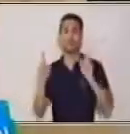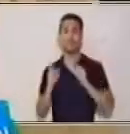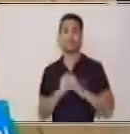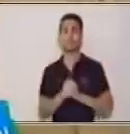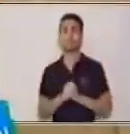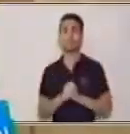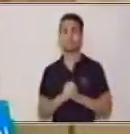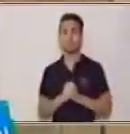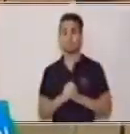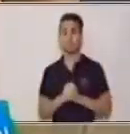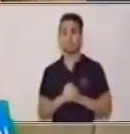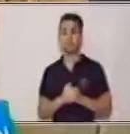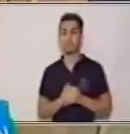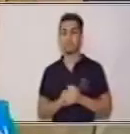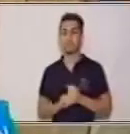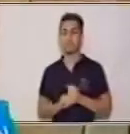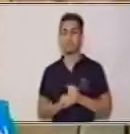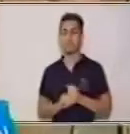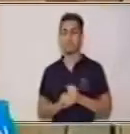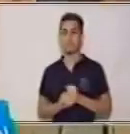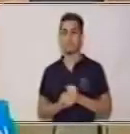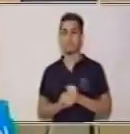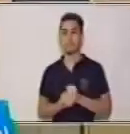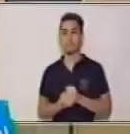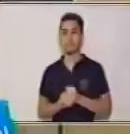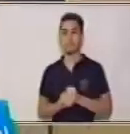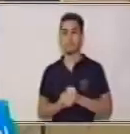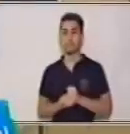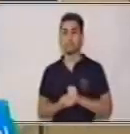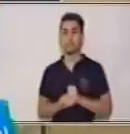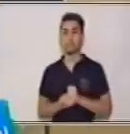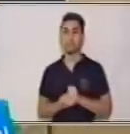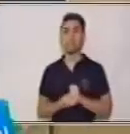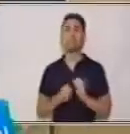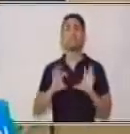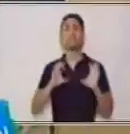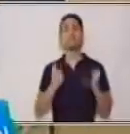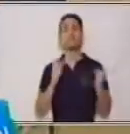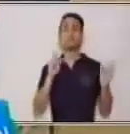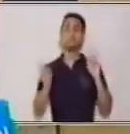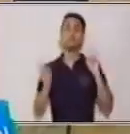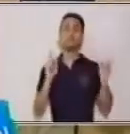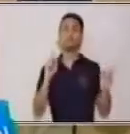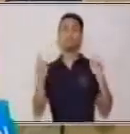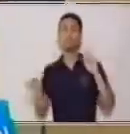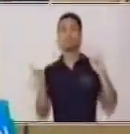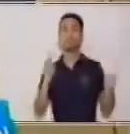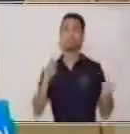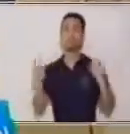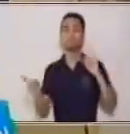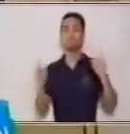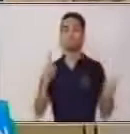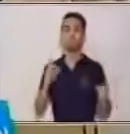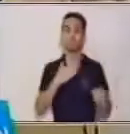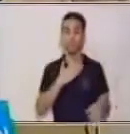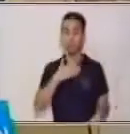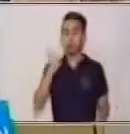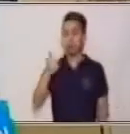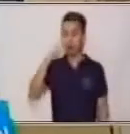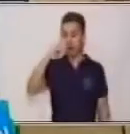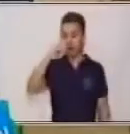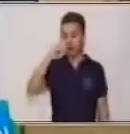el signo. Entonces, la alternancia que vamos a tener cuando tengamos un valor